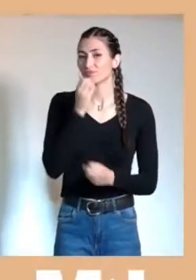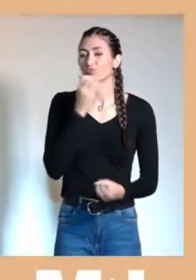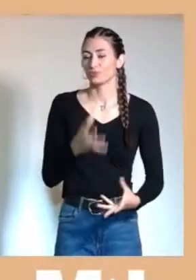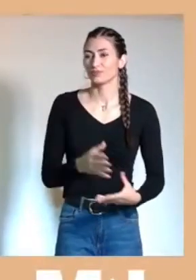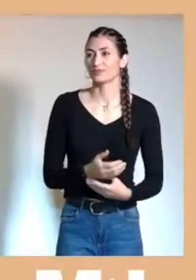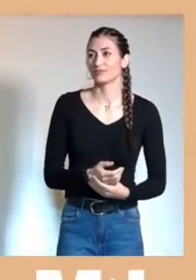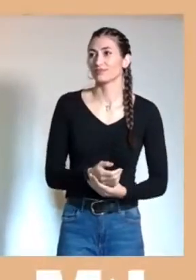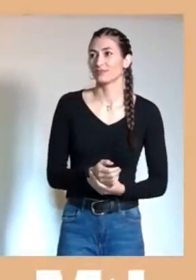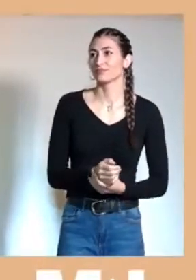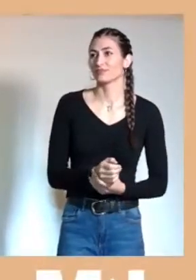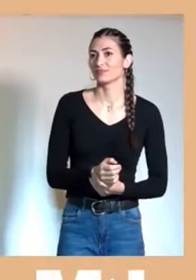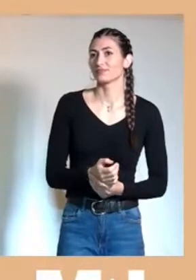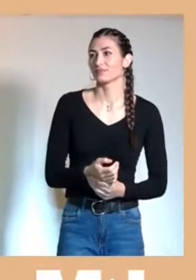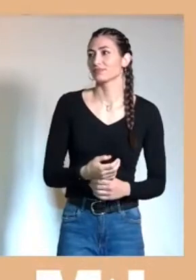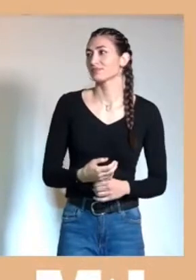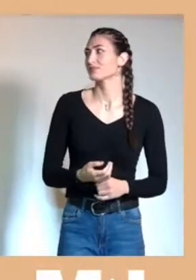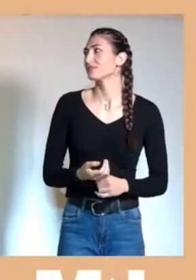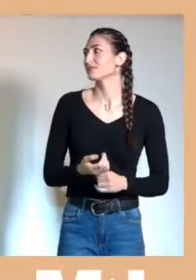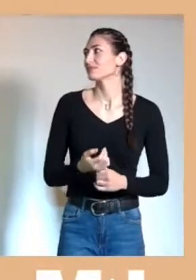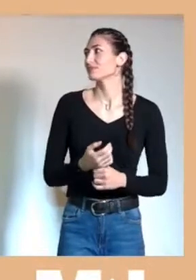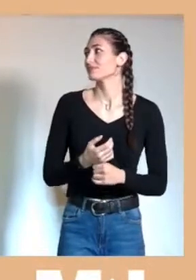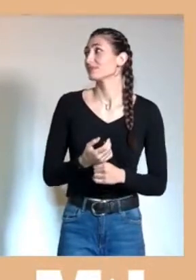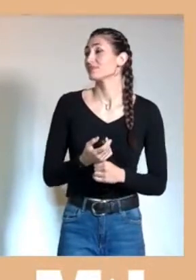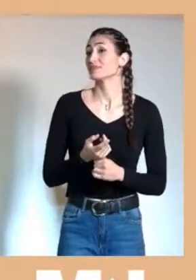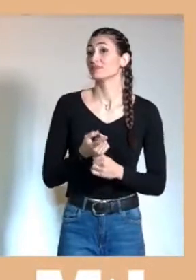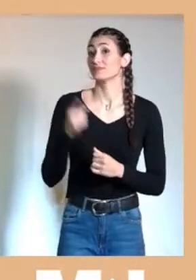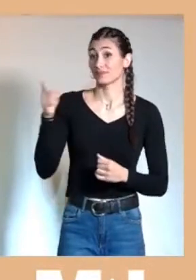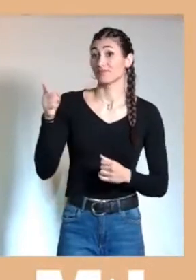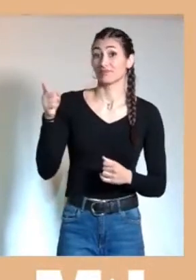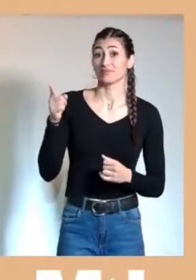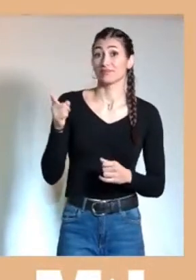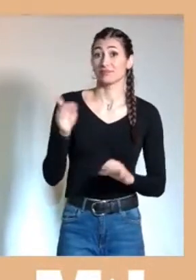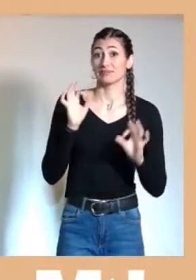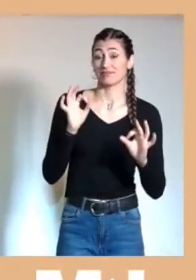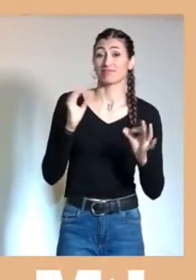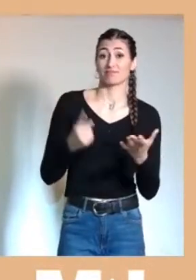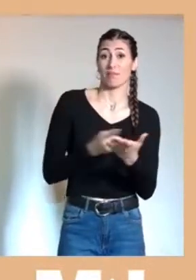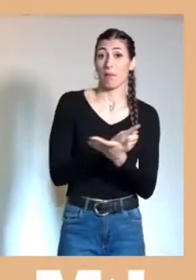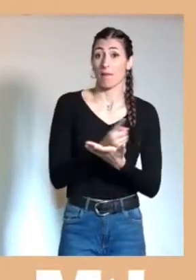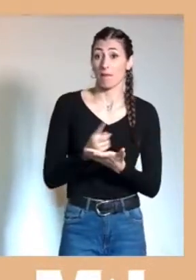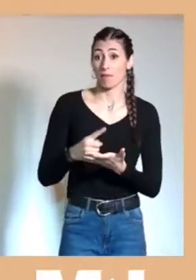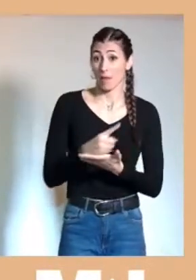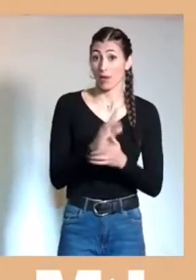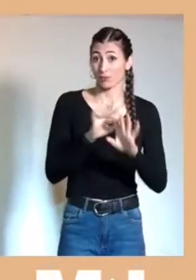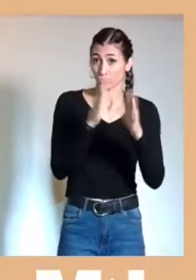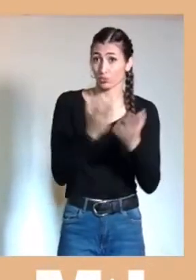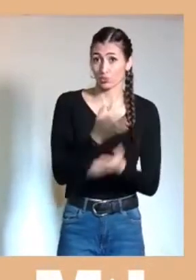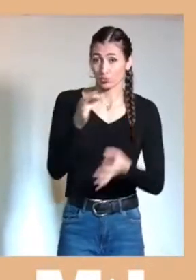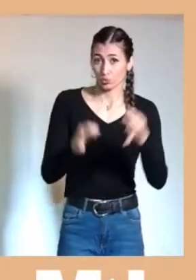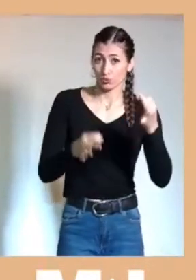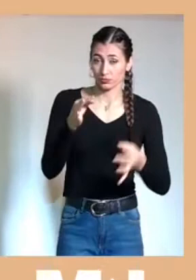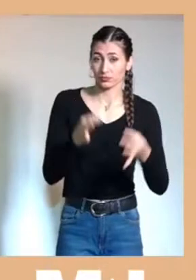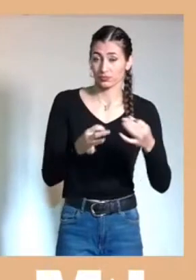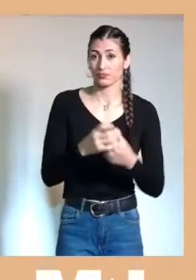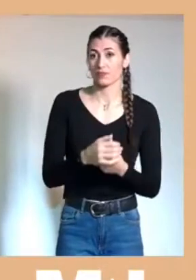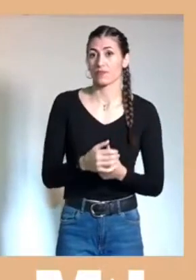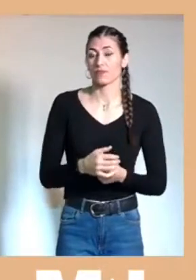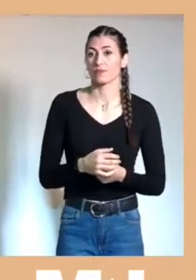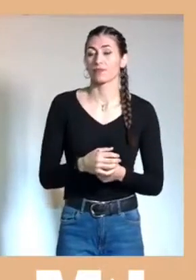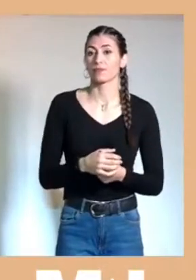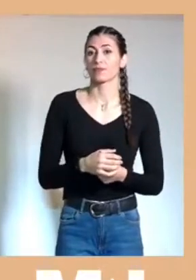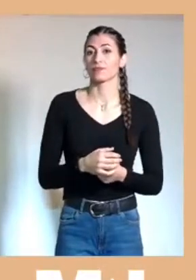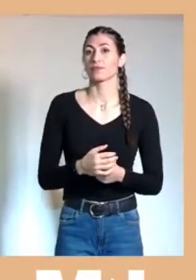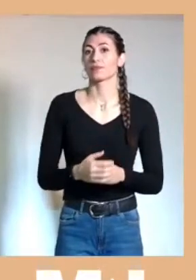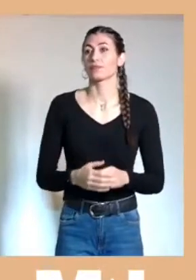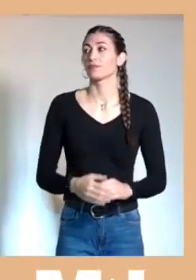muy bien. Ese sería el mapa de lo que es Por un Mundo Más Justo. Entonces ahora